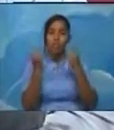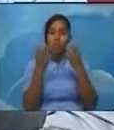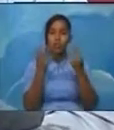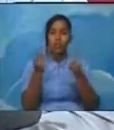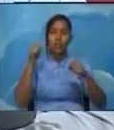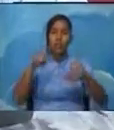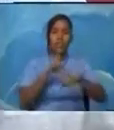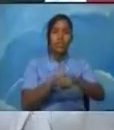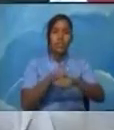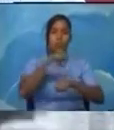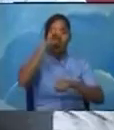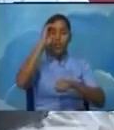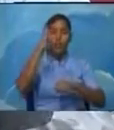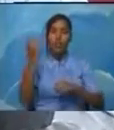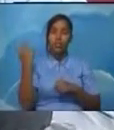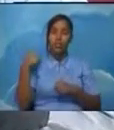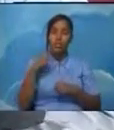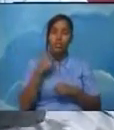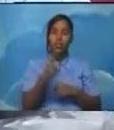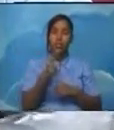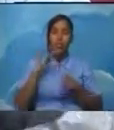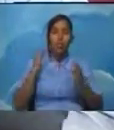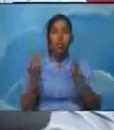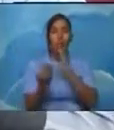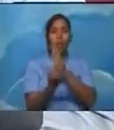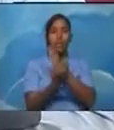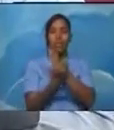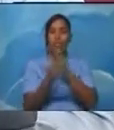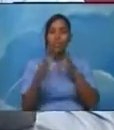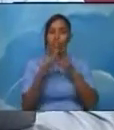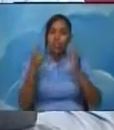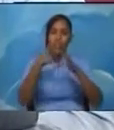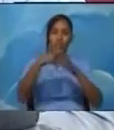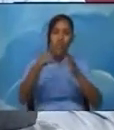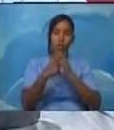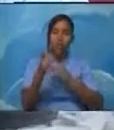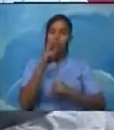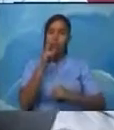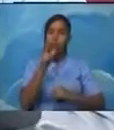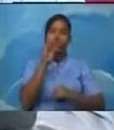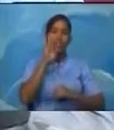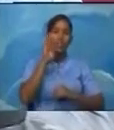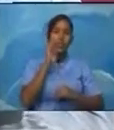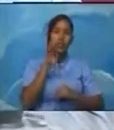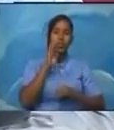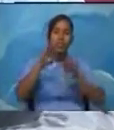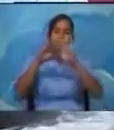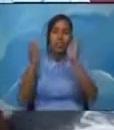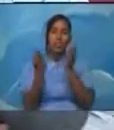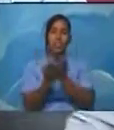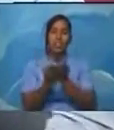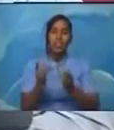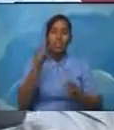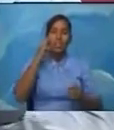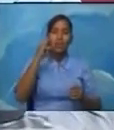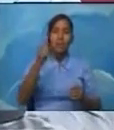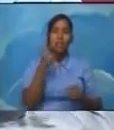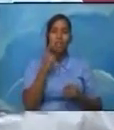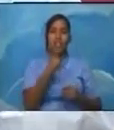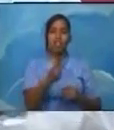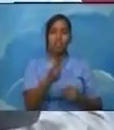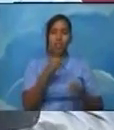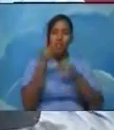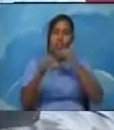nos está diciendo a nosotros que tenemos que guardarnos de todas esas cosas. Gloria al Señor, que el enemigo anda levantando, que el enemigo